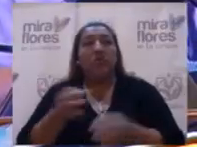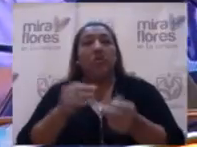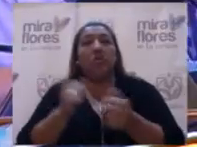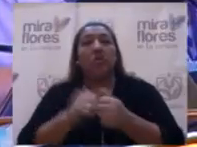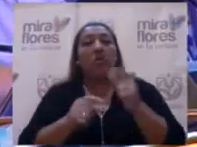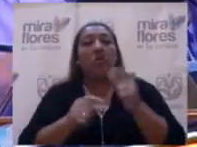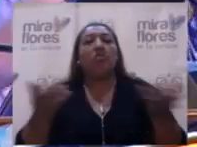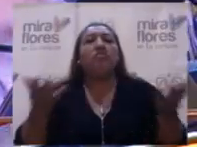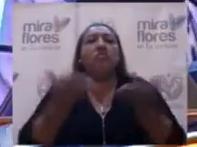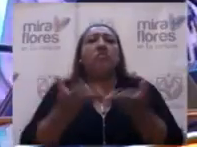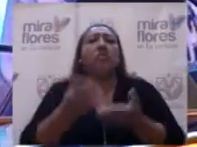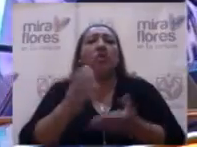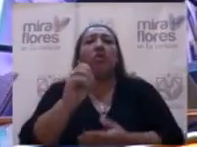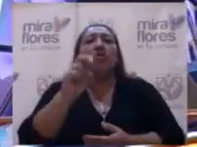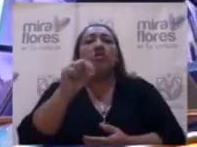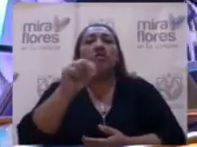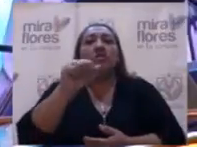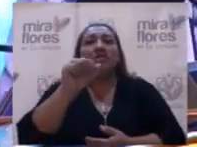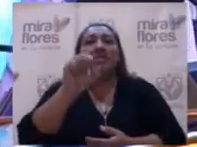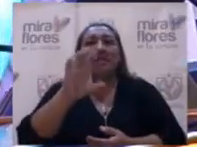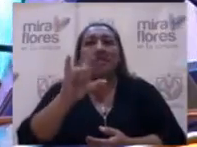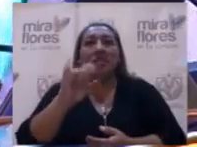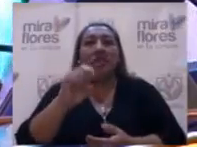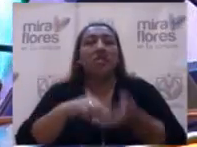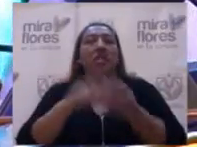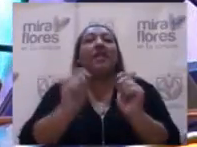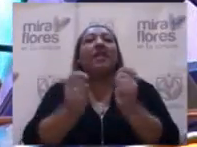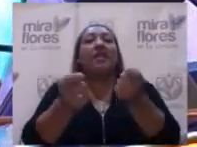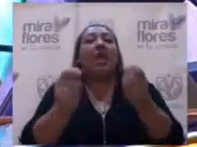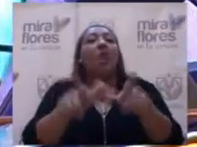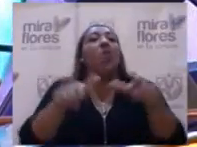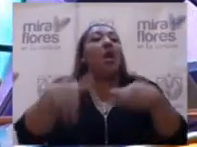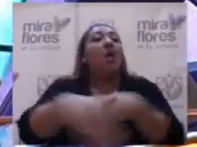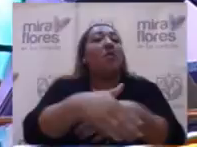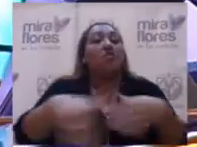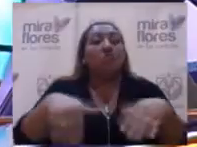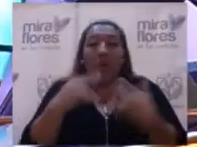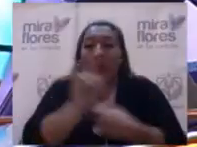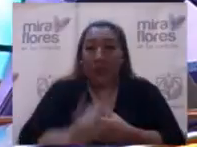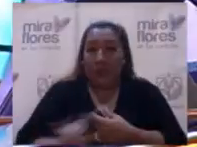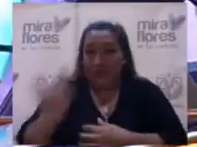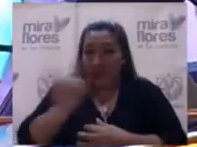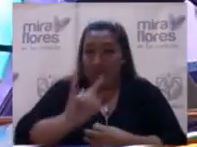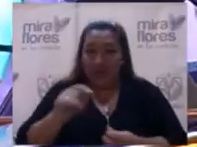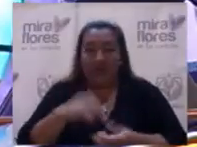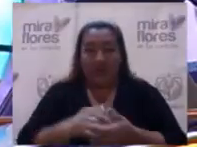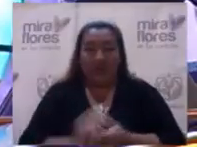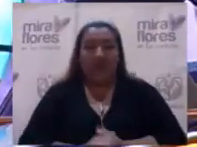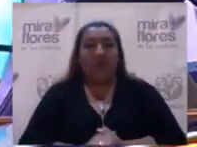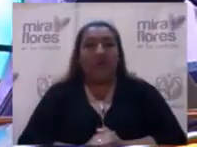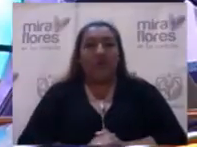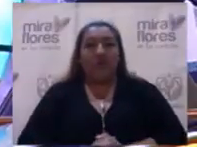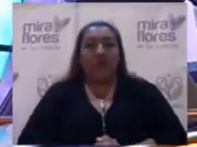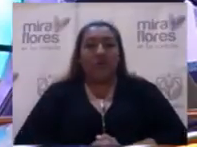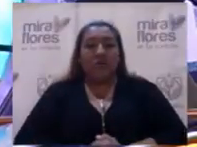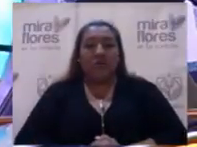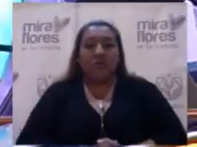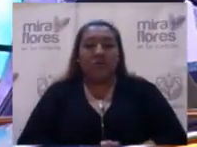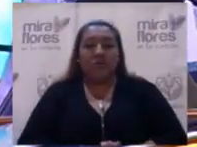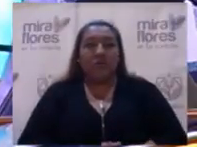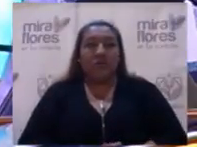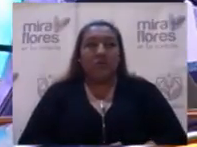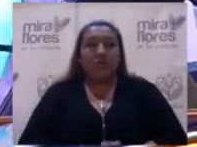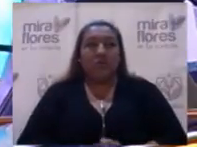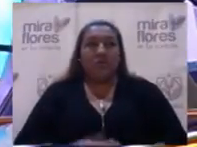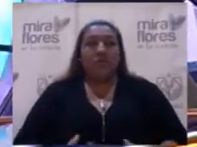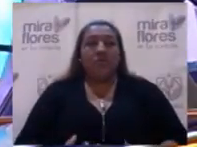de influencia de la concesión, y voy a citarlo, la zona de influencia de la concesión comprenderá un radio de extensión de aproximada de 200